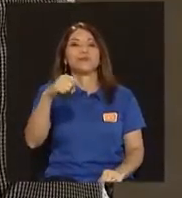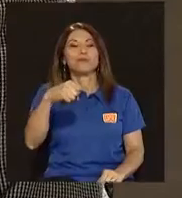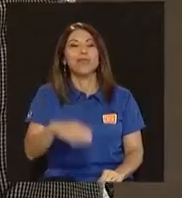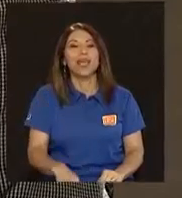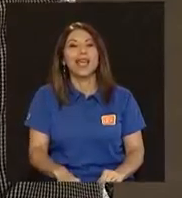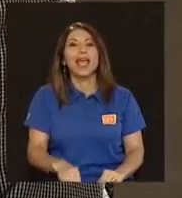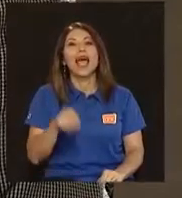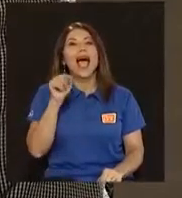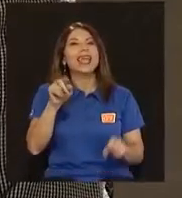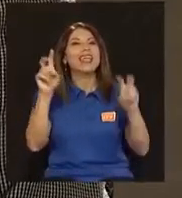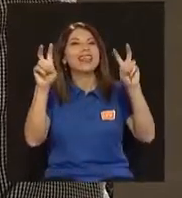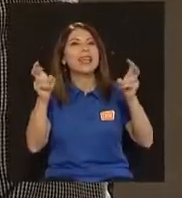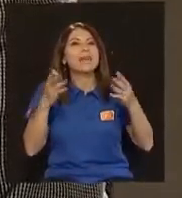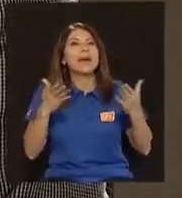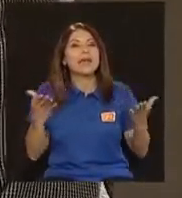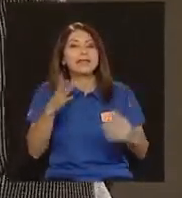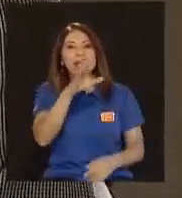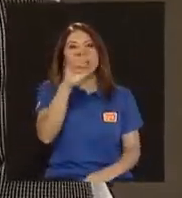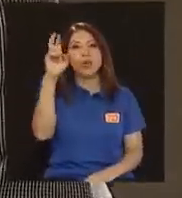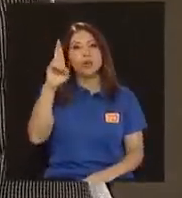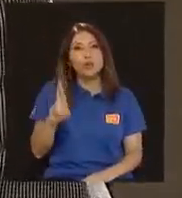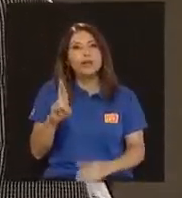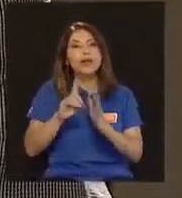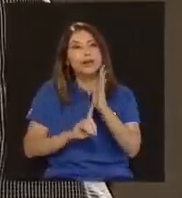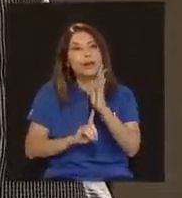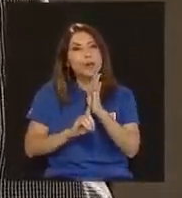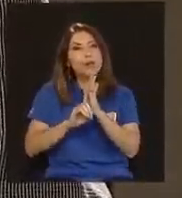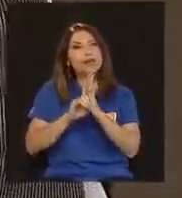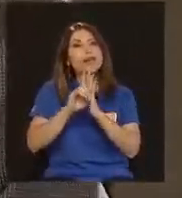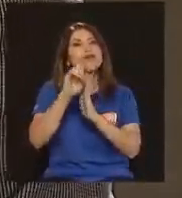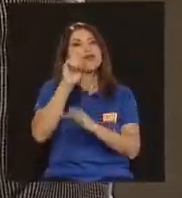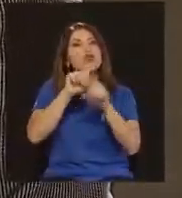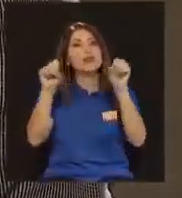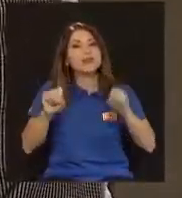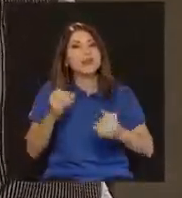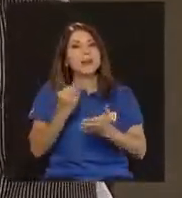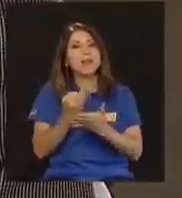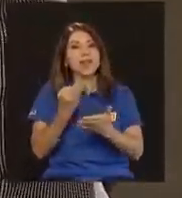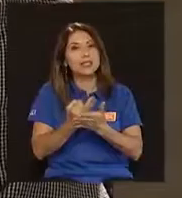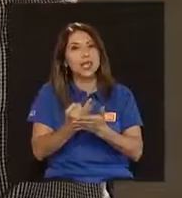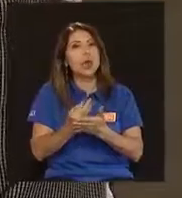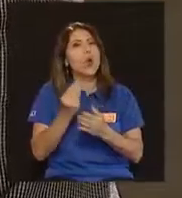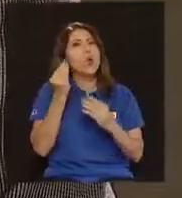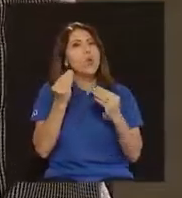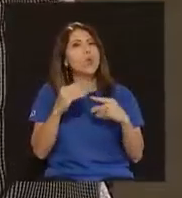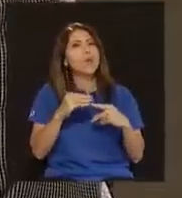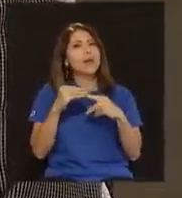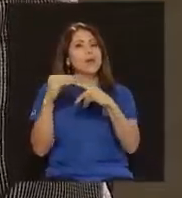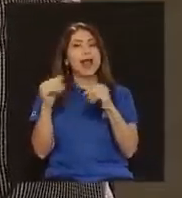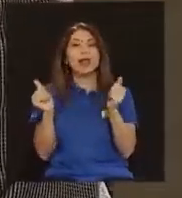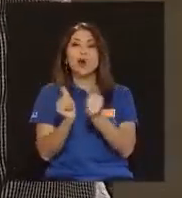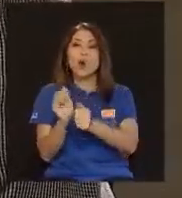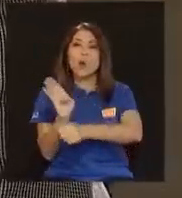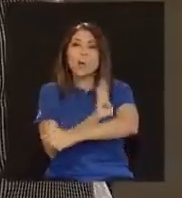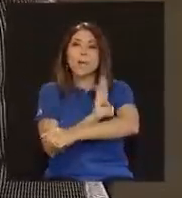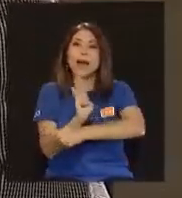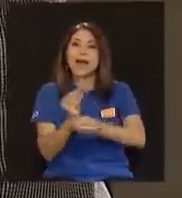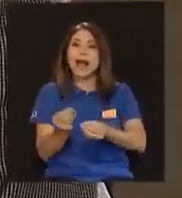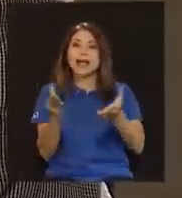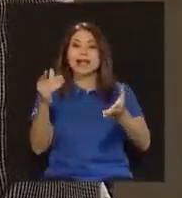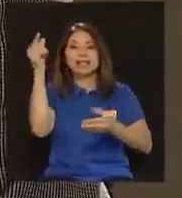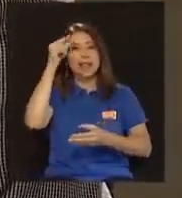El tema ahí un poco es que Costa Rica ha tenido un desarrollo del sistema financiero muy muy peculiar, ¿verdad? Con una banca estatal que ha hecho una